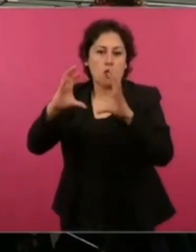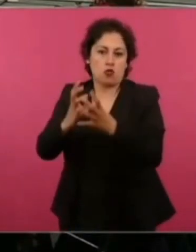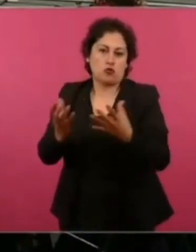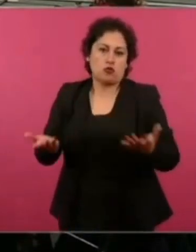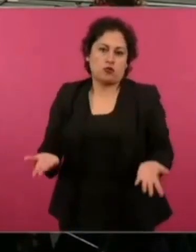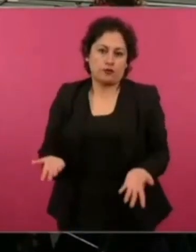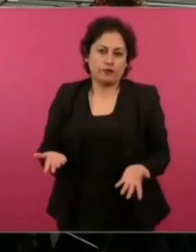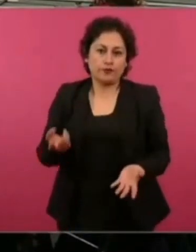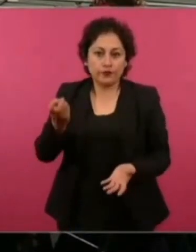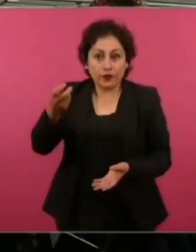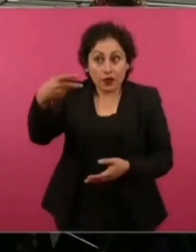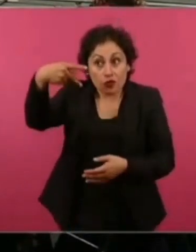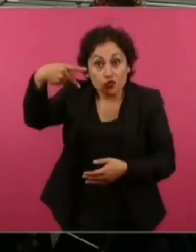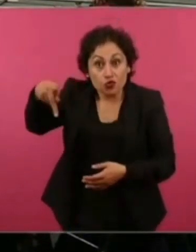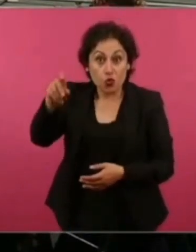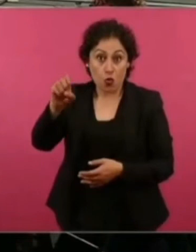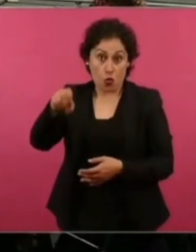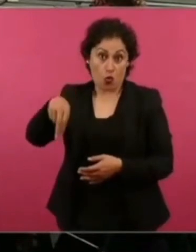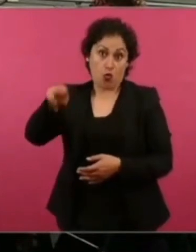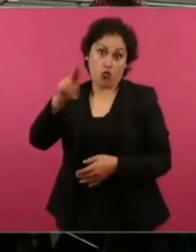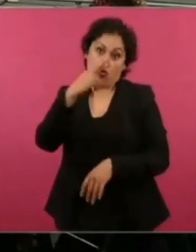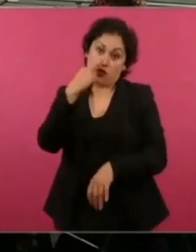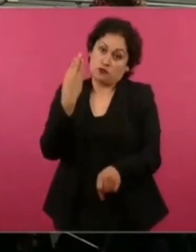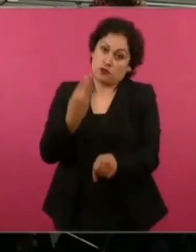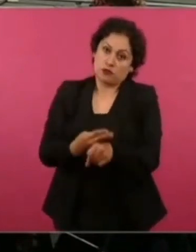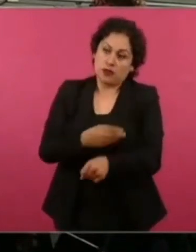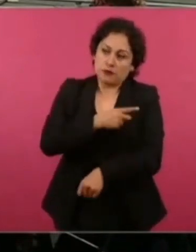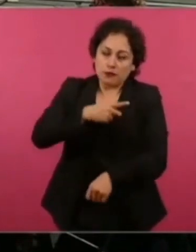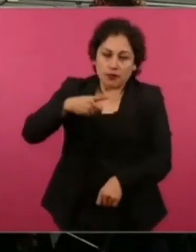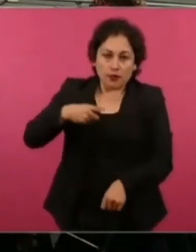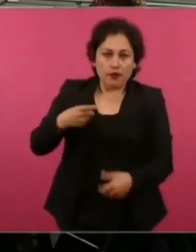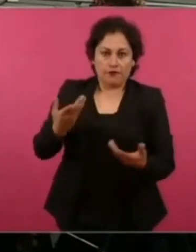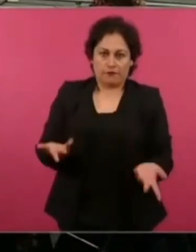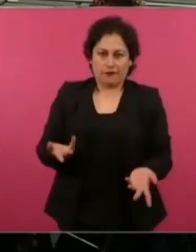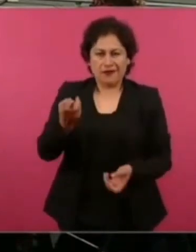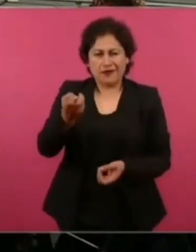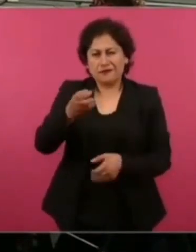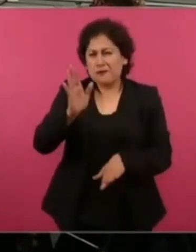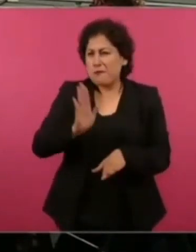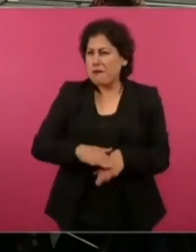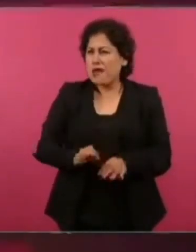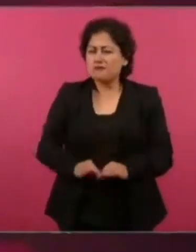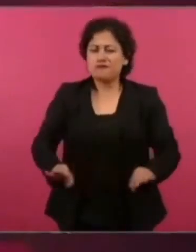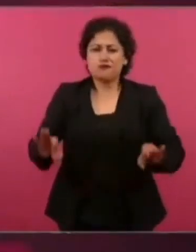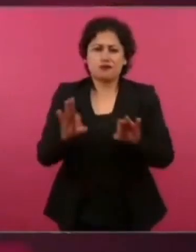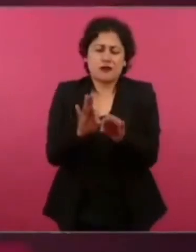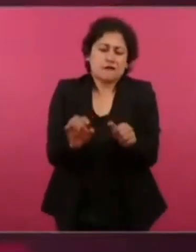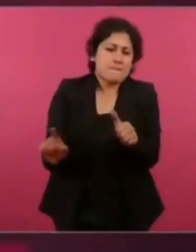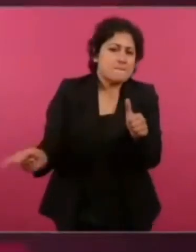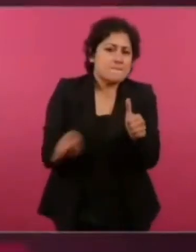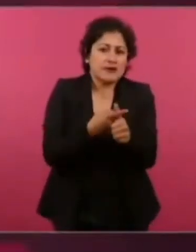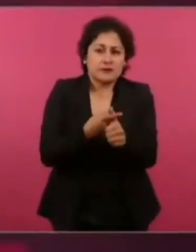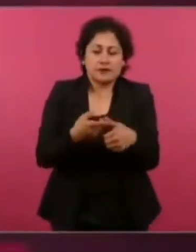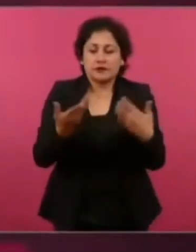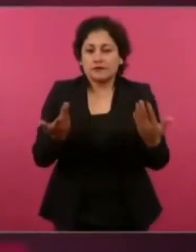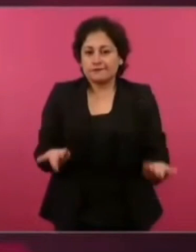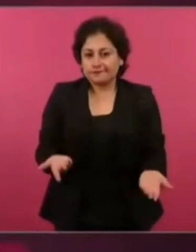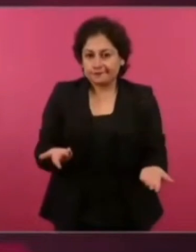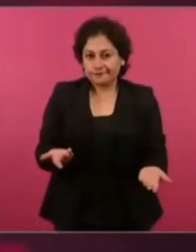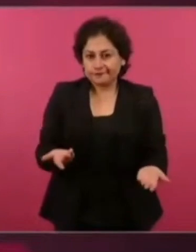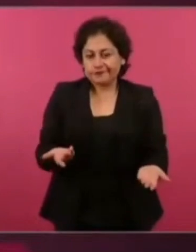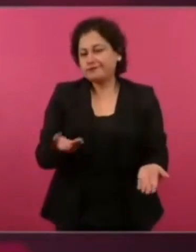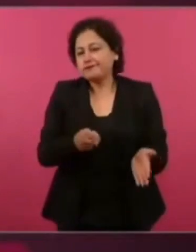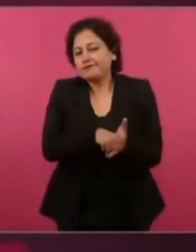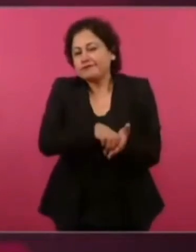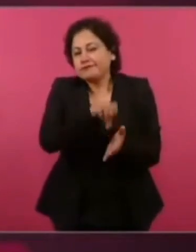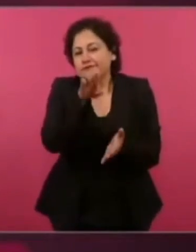la ONU. Eso es lo más importante. No es posible que